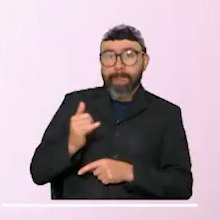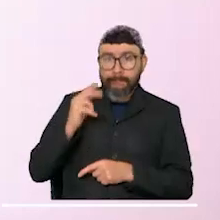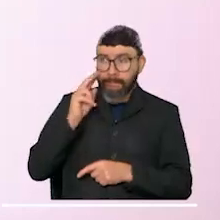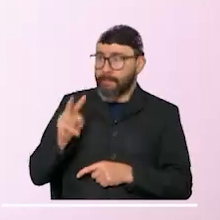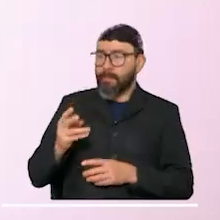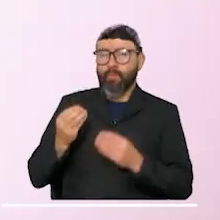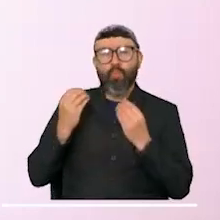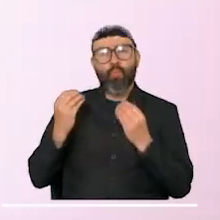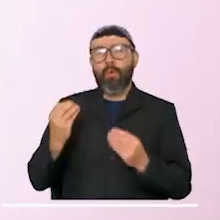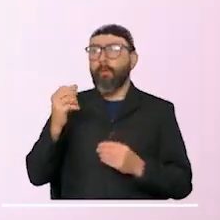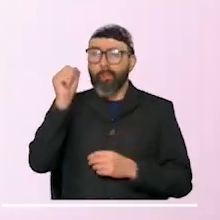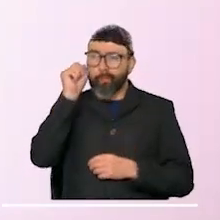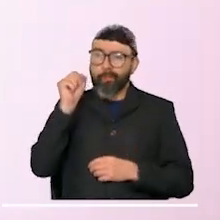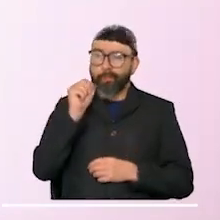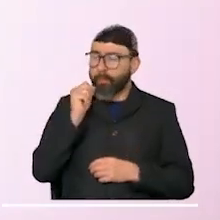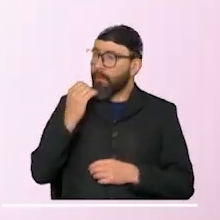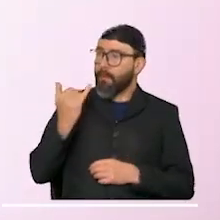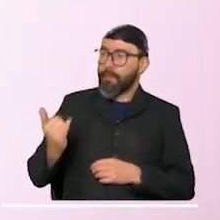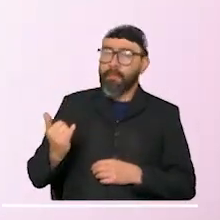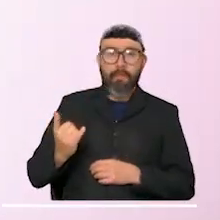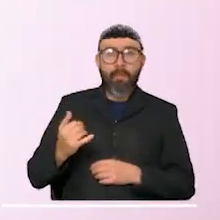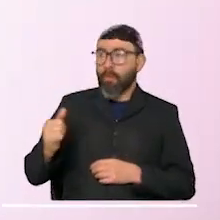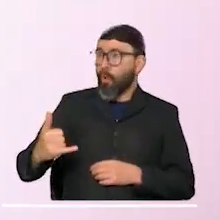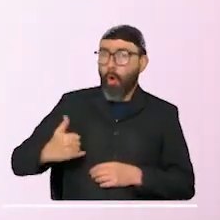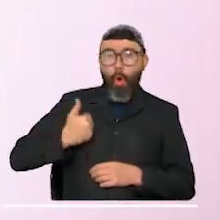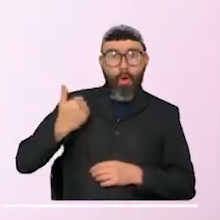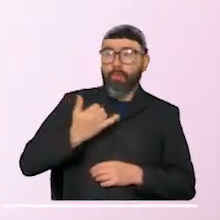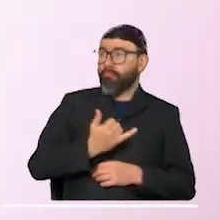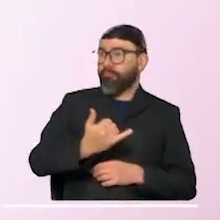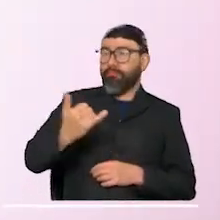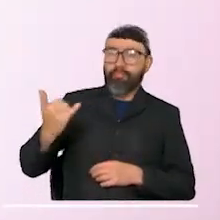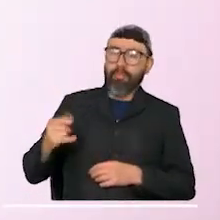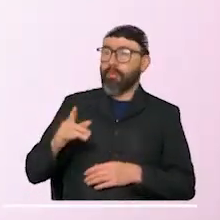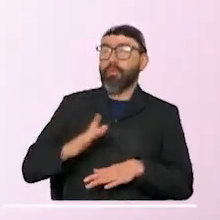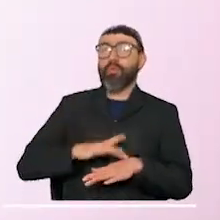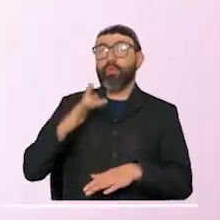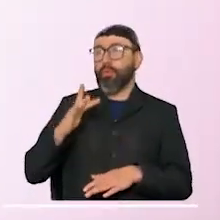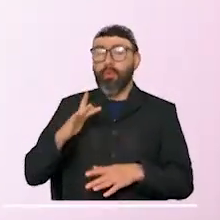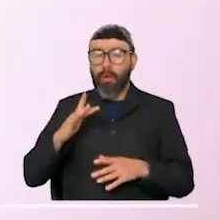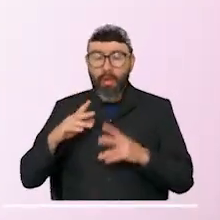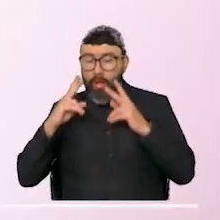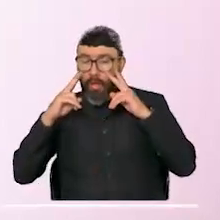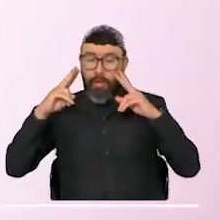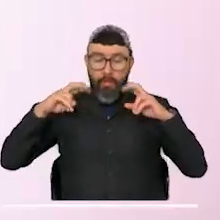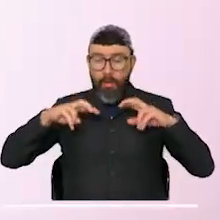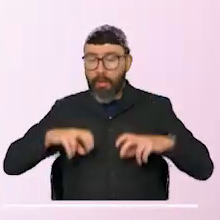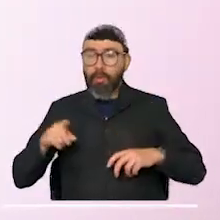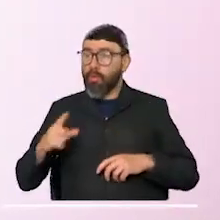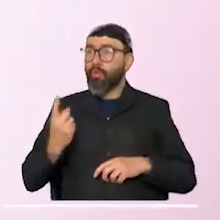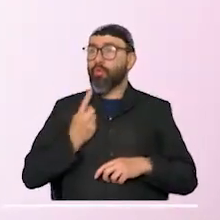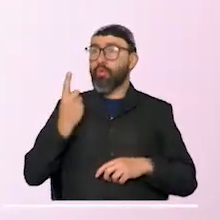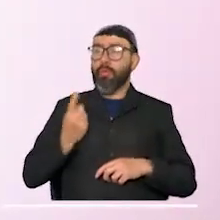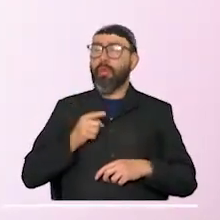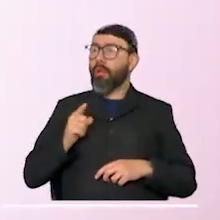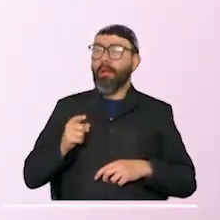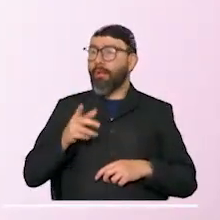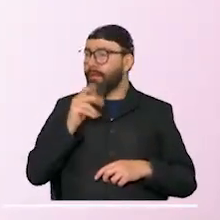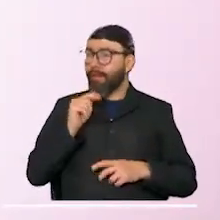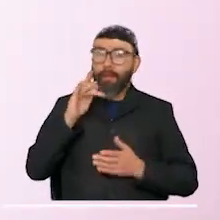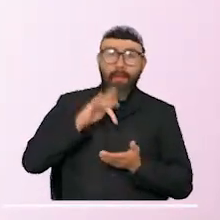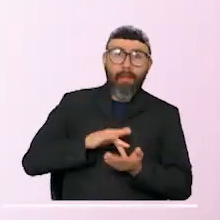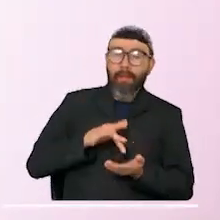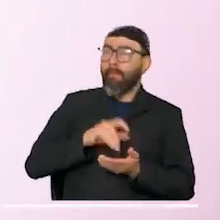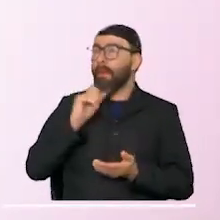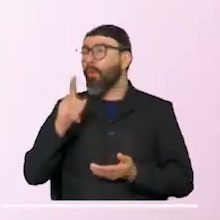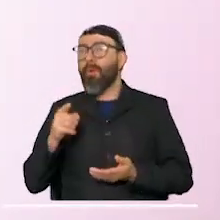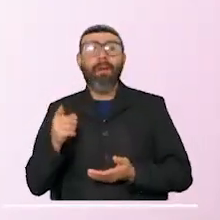tantos embarazos Entonces es muy tempranas Pues porque les tocó explorar como solos Entonces no tenían opción de ir y preguntar de pedir un